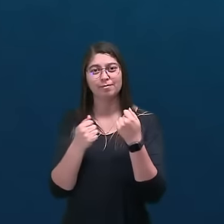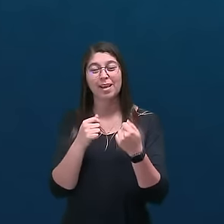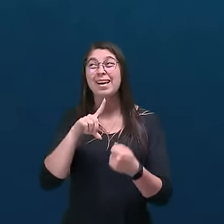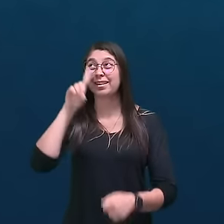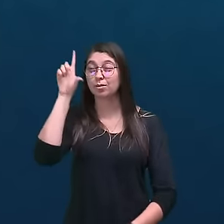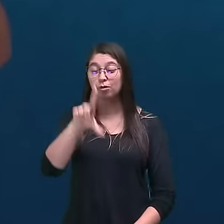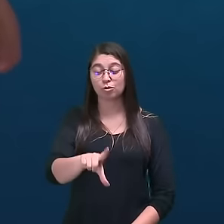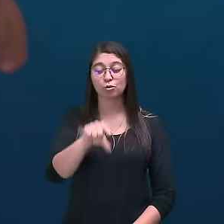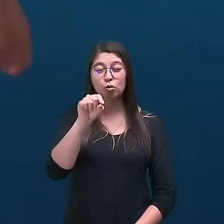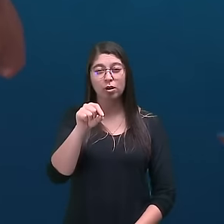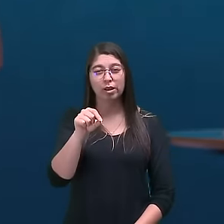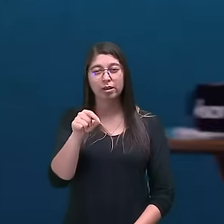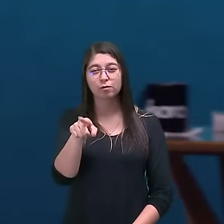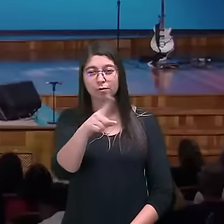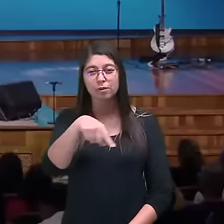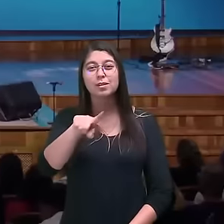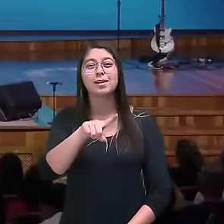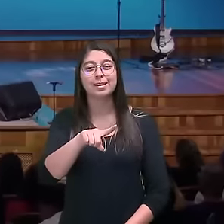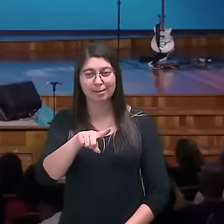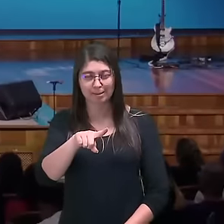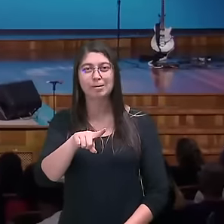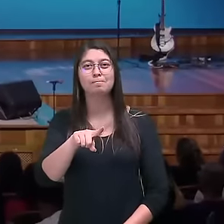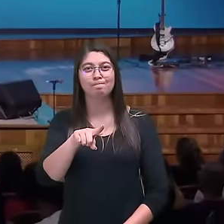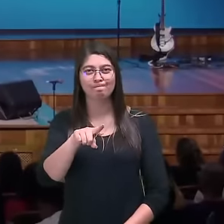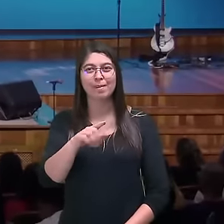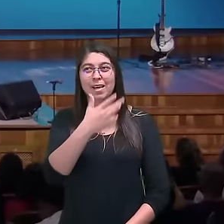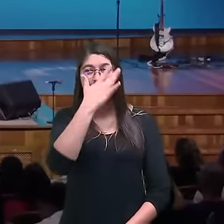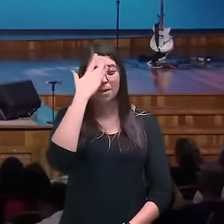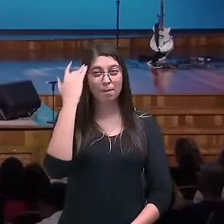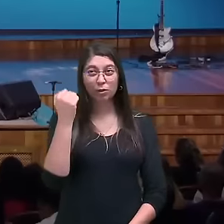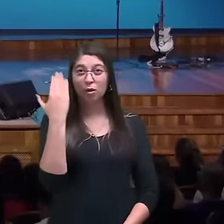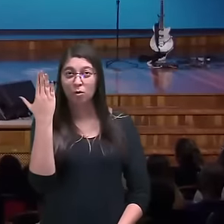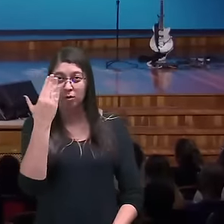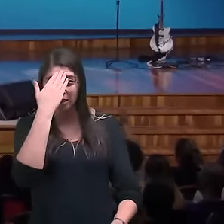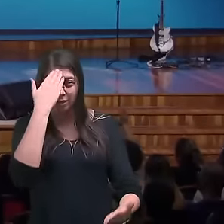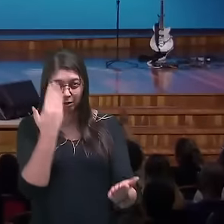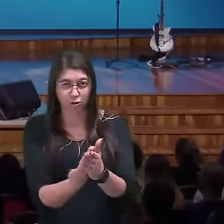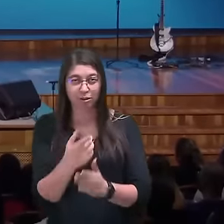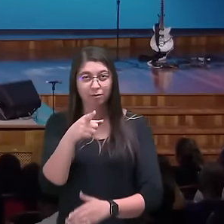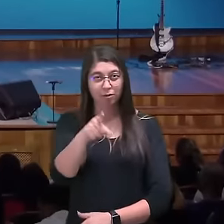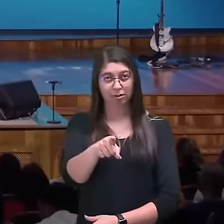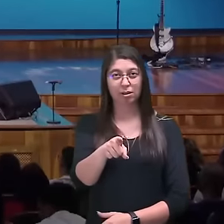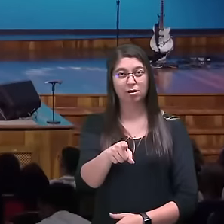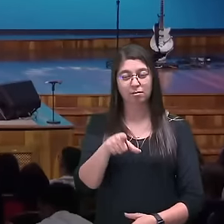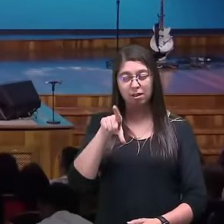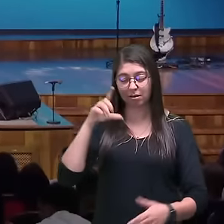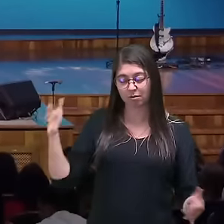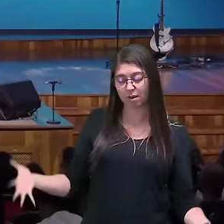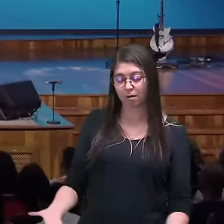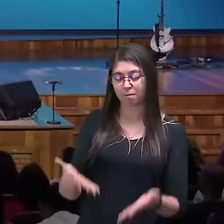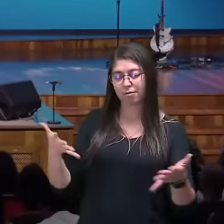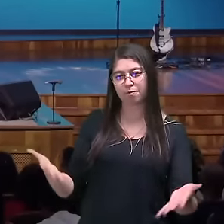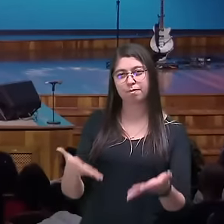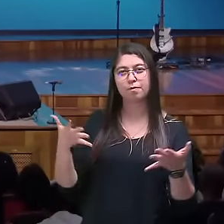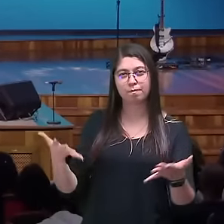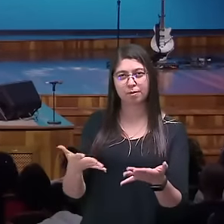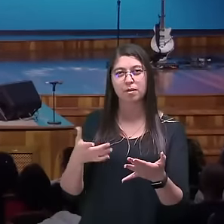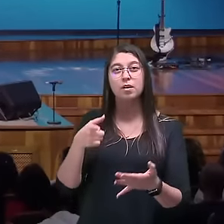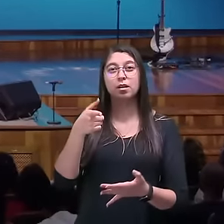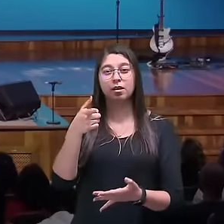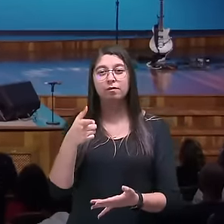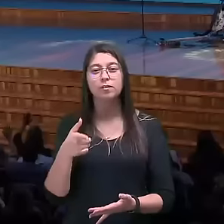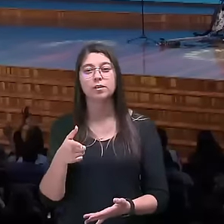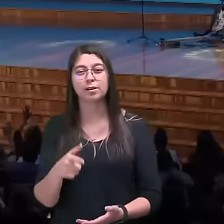que acreditan en la palabra que está sobre tu vida. Dios va a levantar donos de empresa que acreditan en tu profesión. Dios